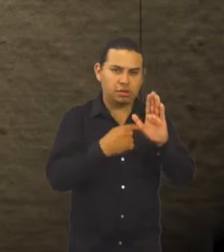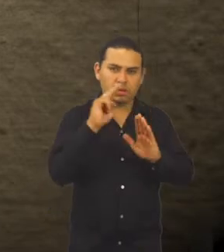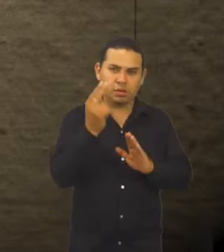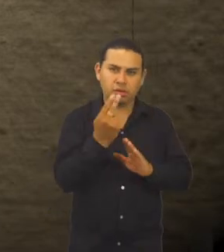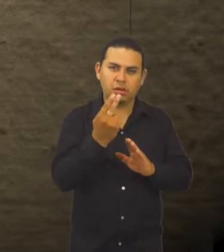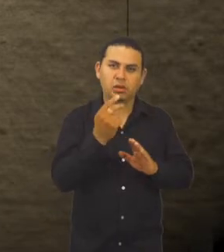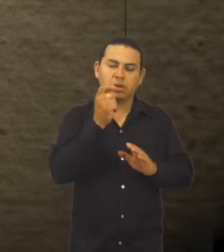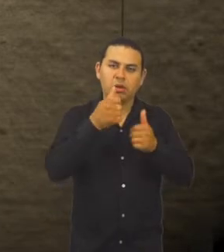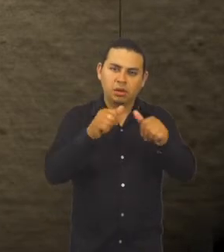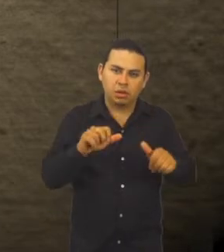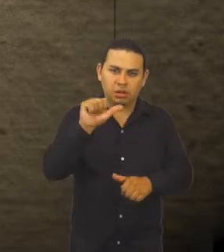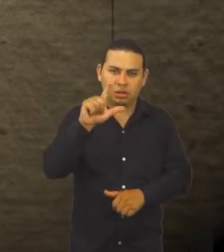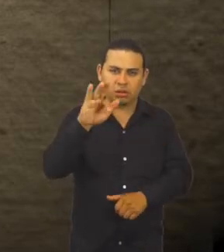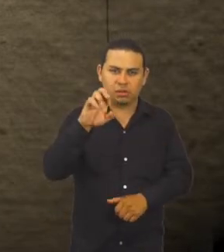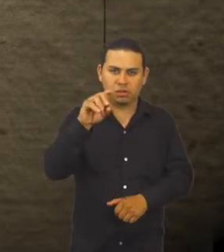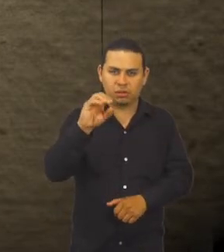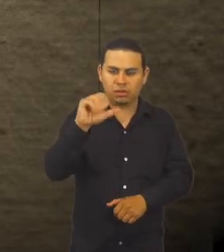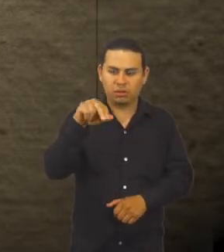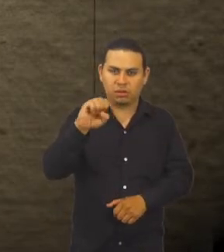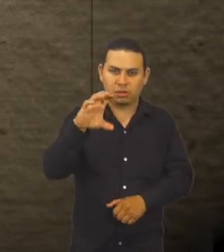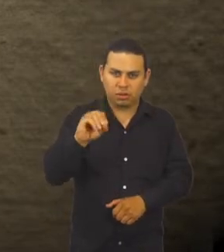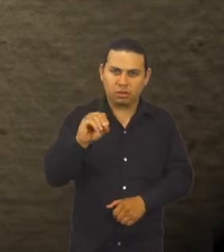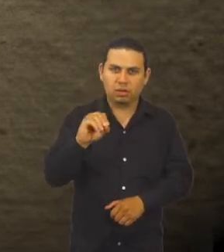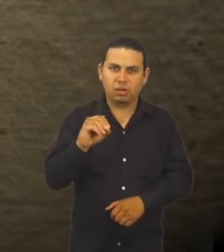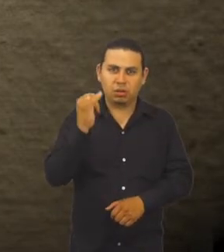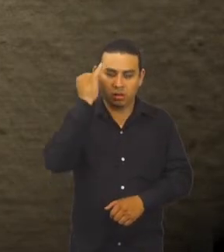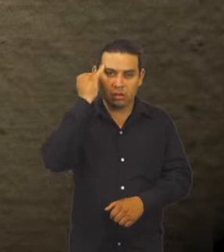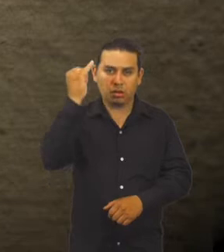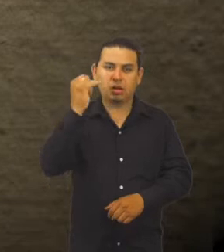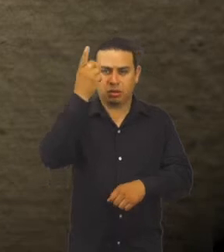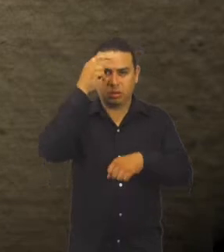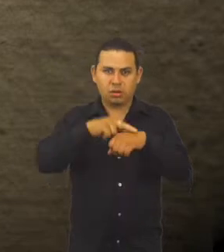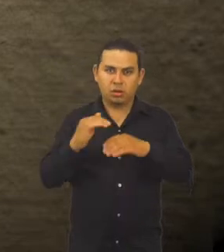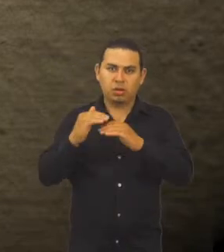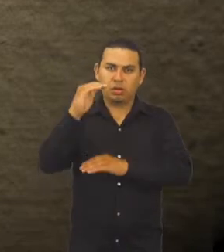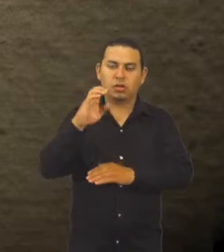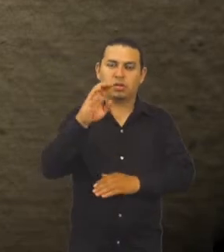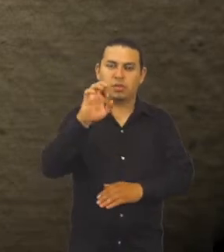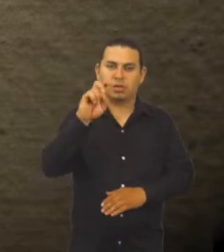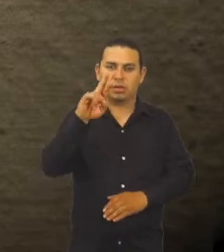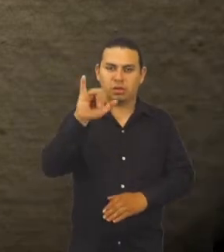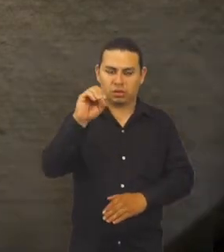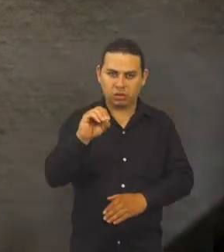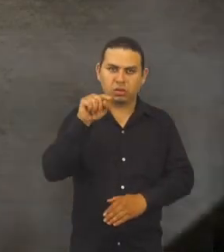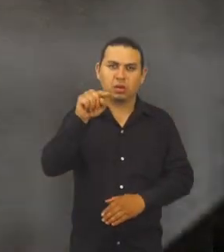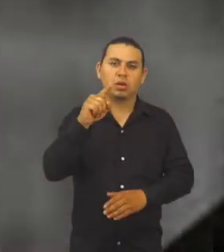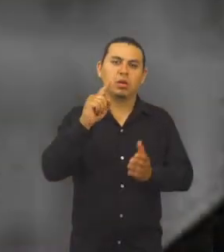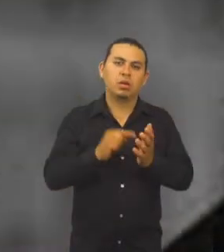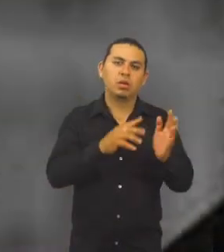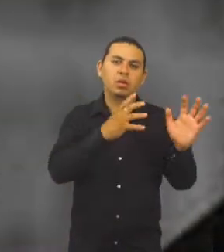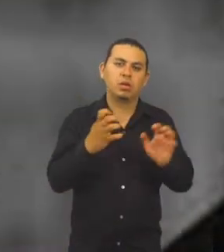El emblema universitario es obra del artista Alfredo Canseco Feroz durante el rectorado del doctor Federico